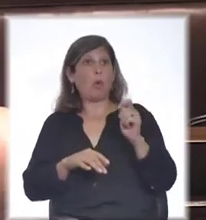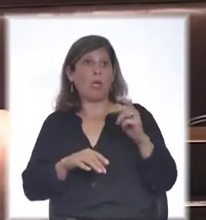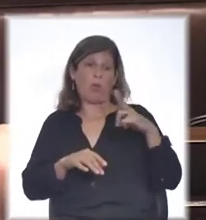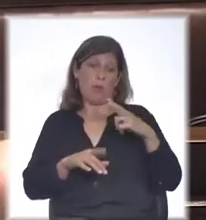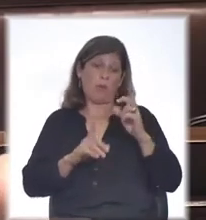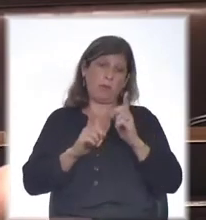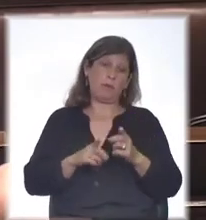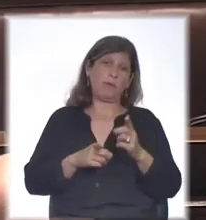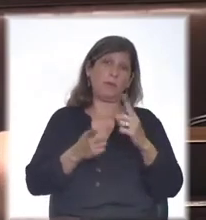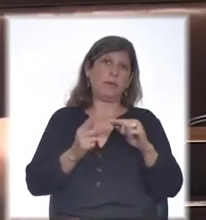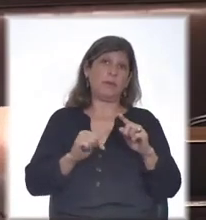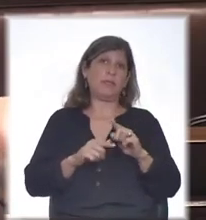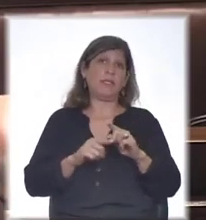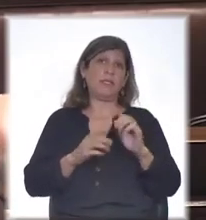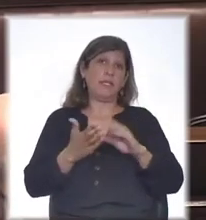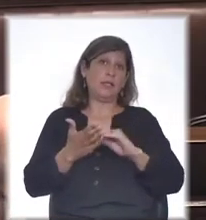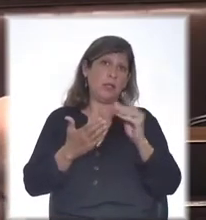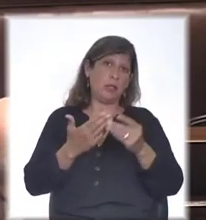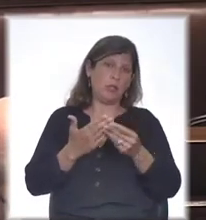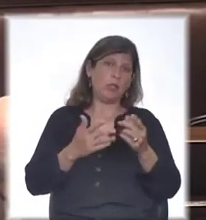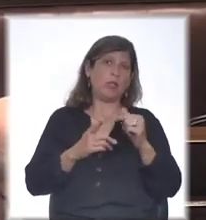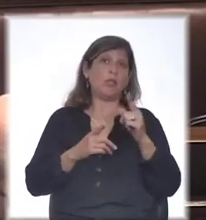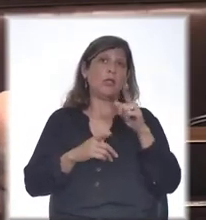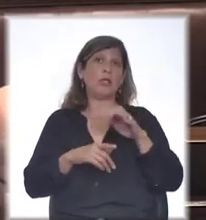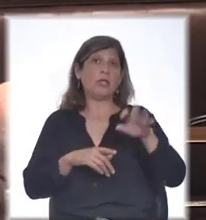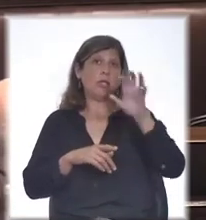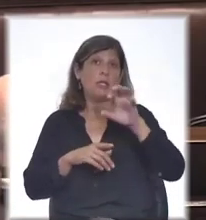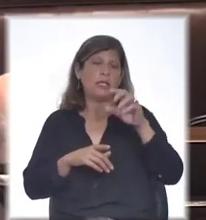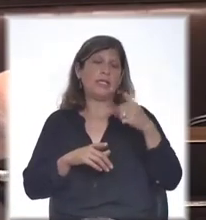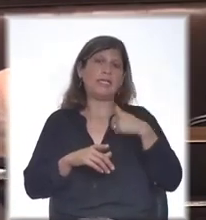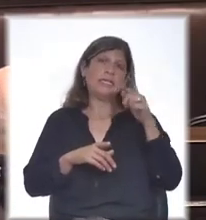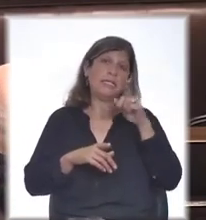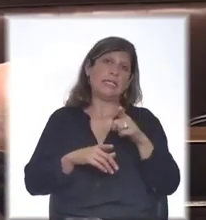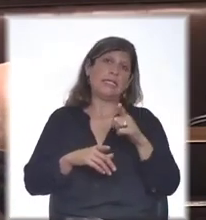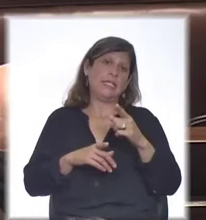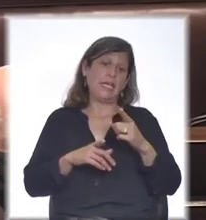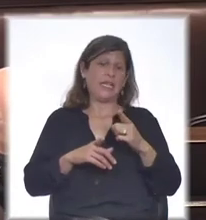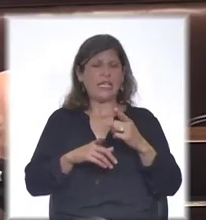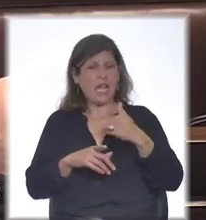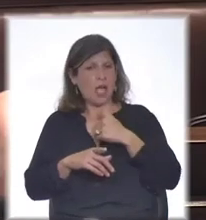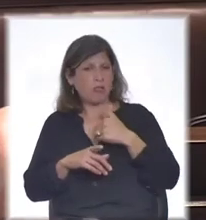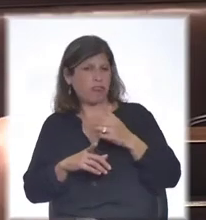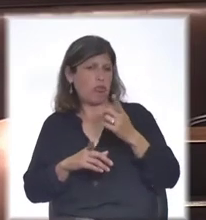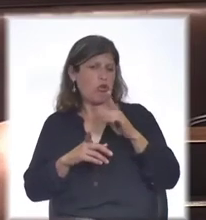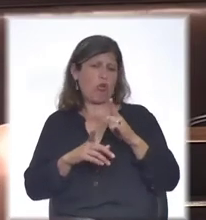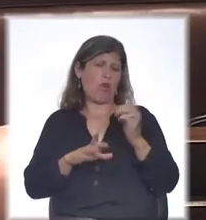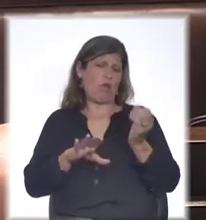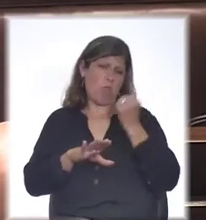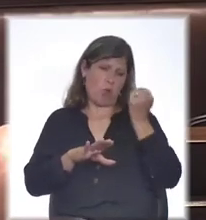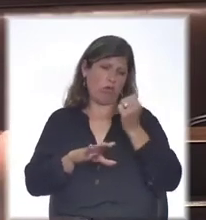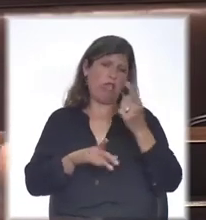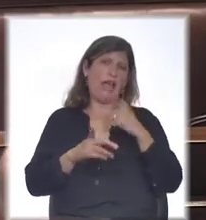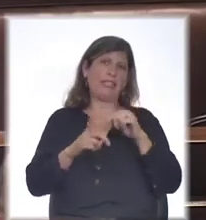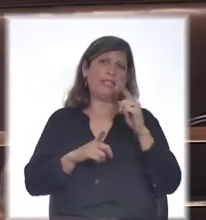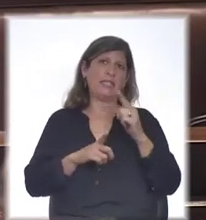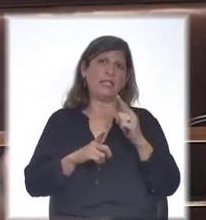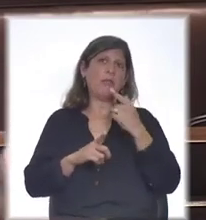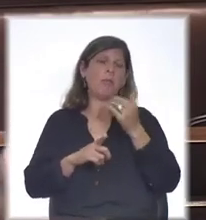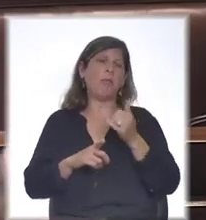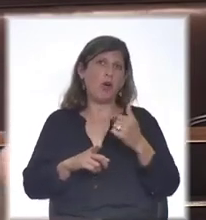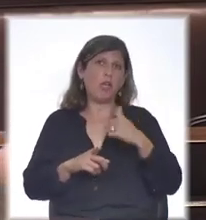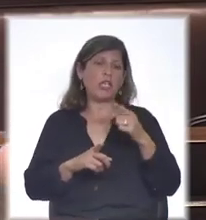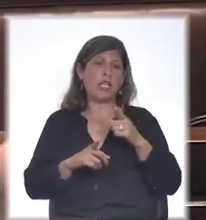COSENA era un órgano de rango constitucional que tendría un papel clave en las decisiones trascendentales. Por ejemplo, para imponer